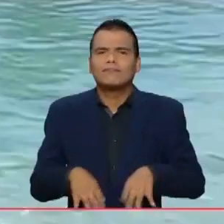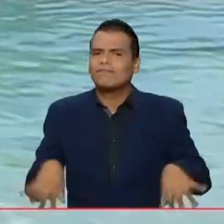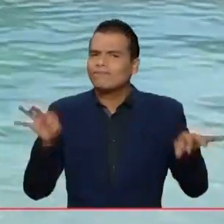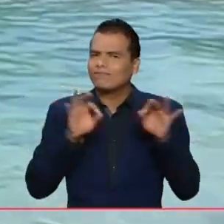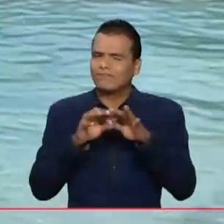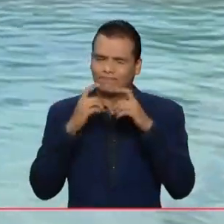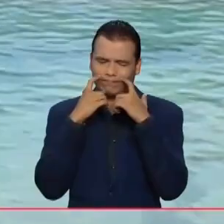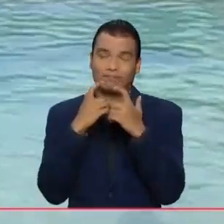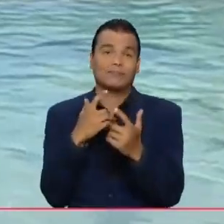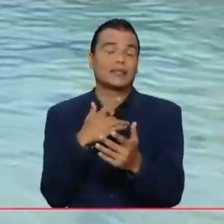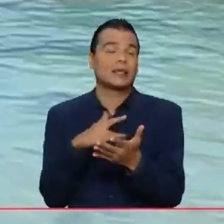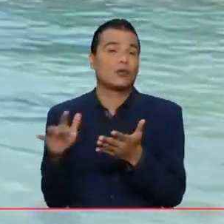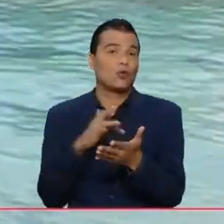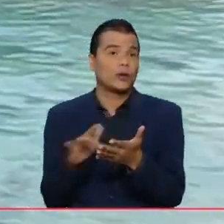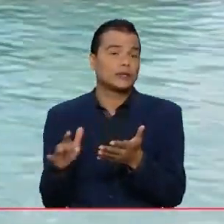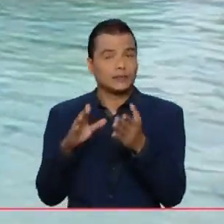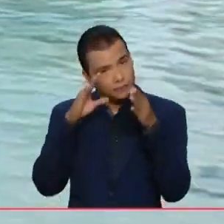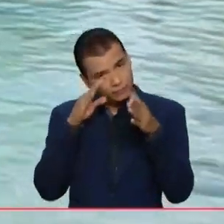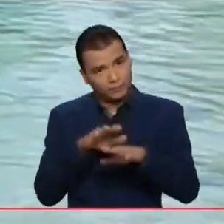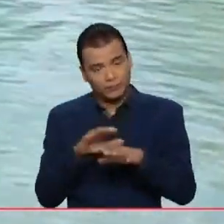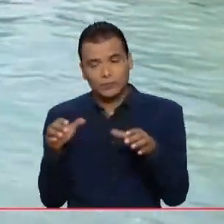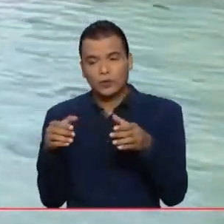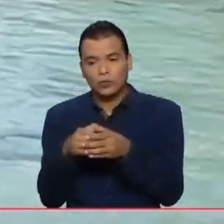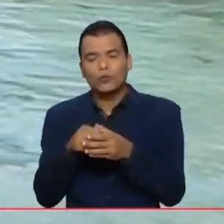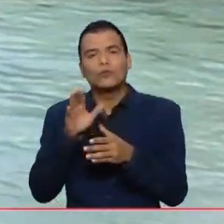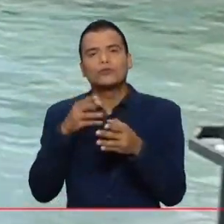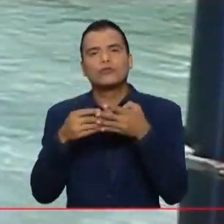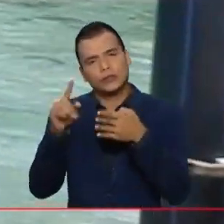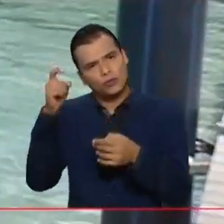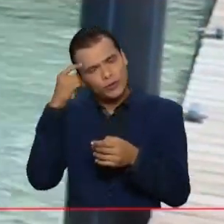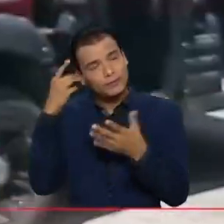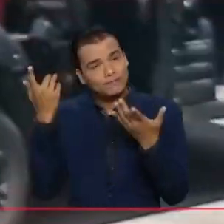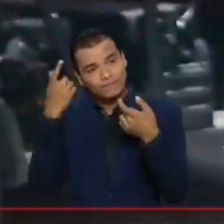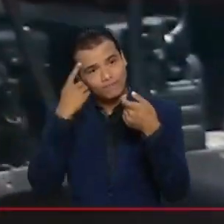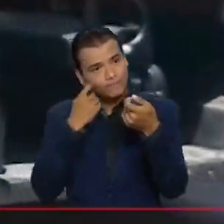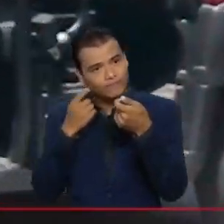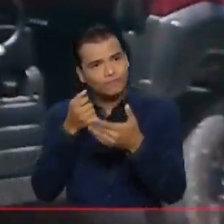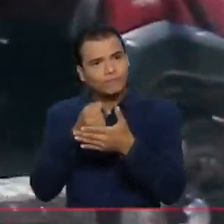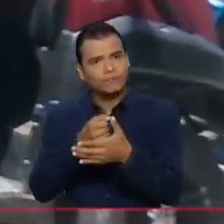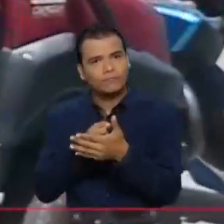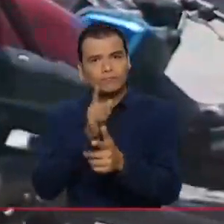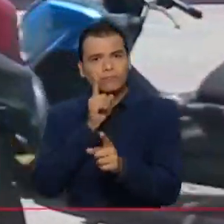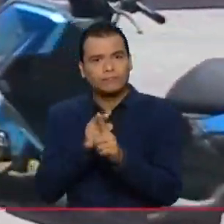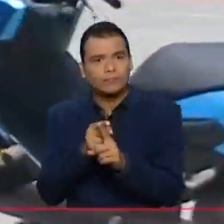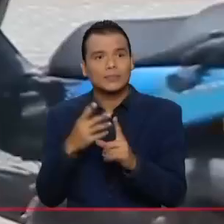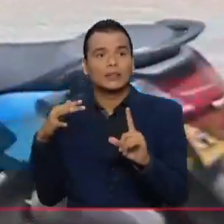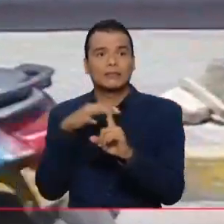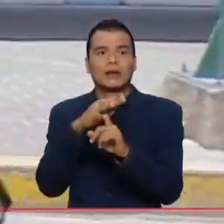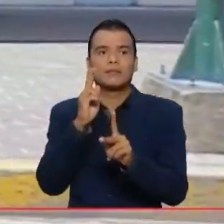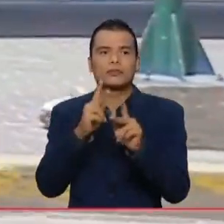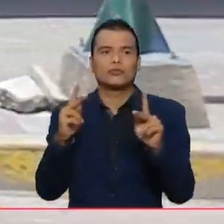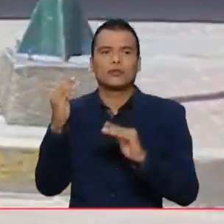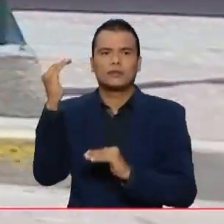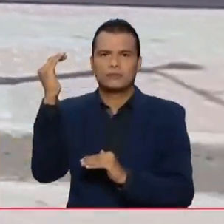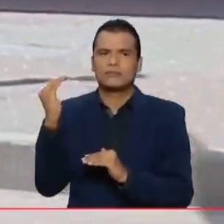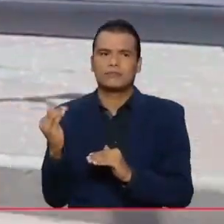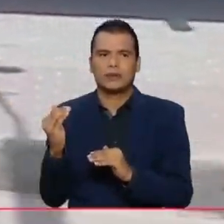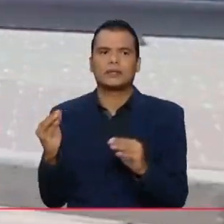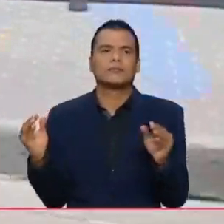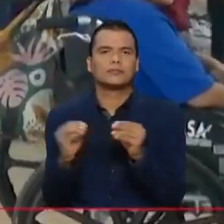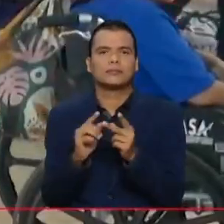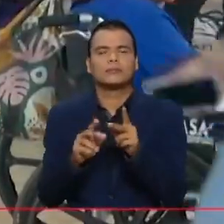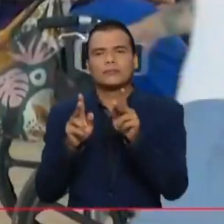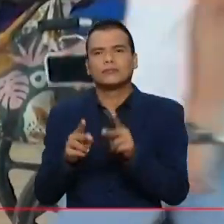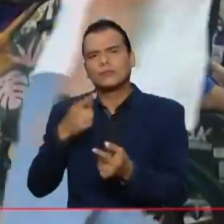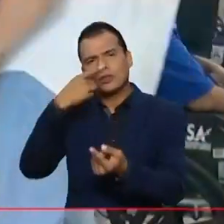SOS. Entre tanto, el gobierno local busca estrategias para amortiguar las grandes pérdidas que están dejando dicho flagelo. En la misma línea, el